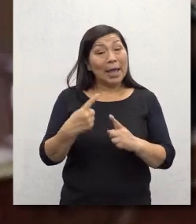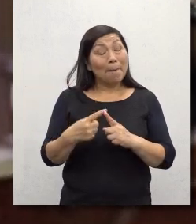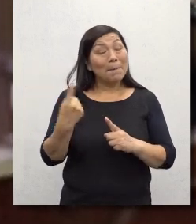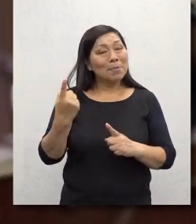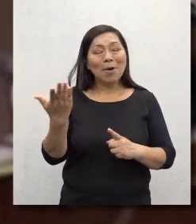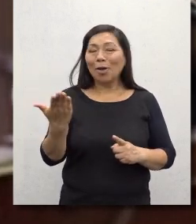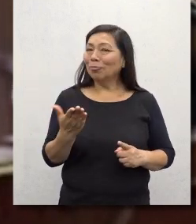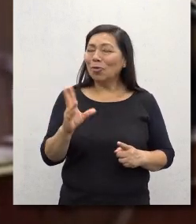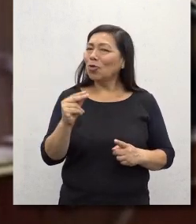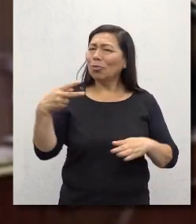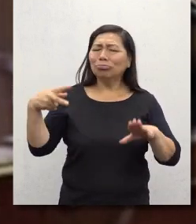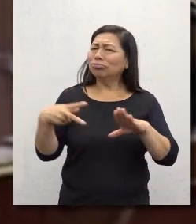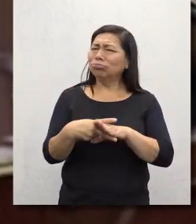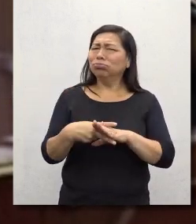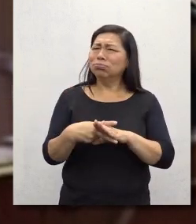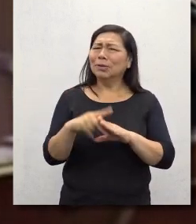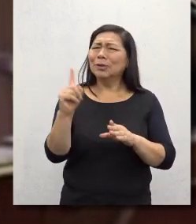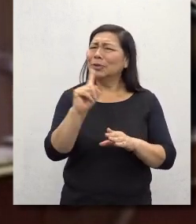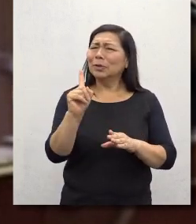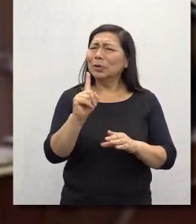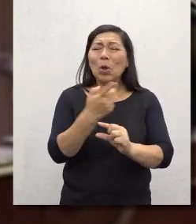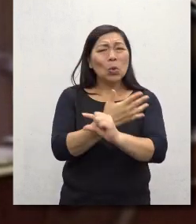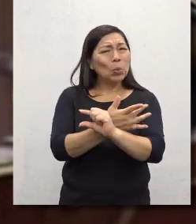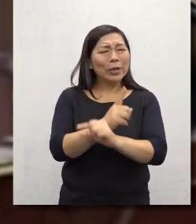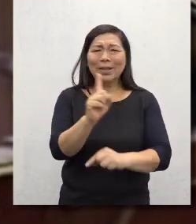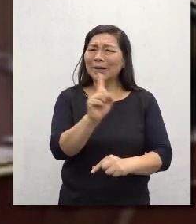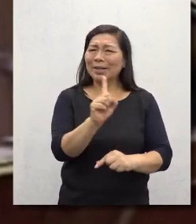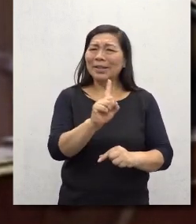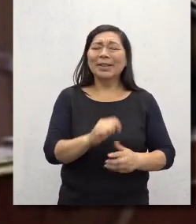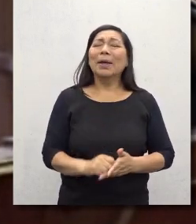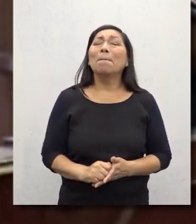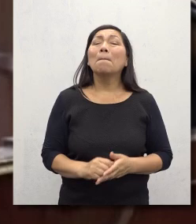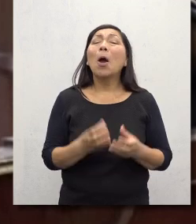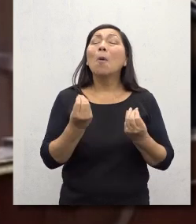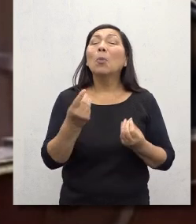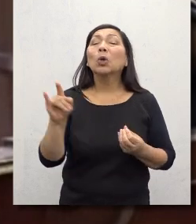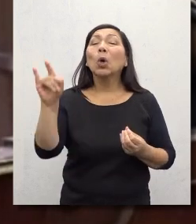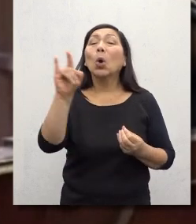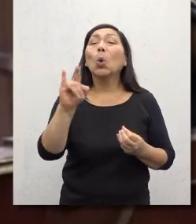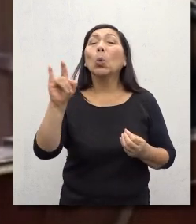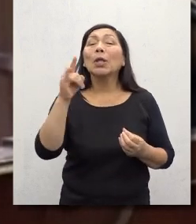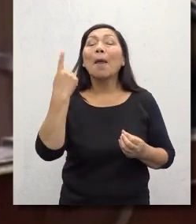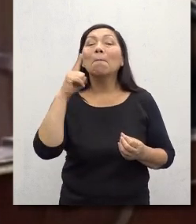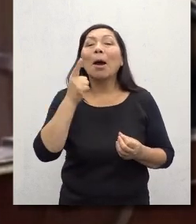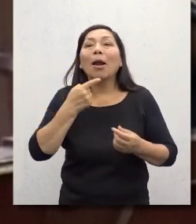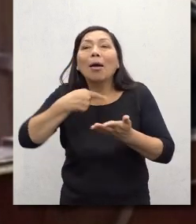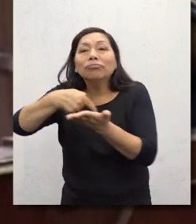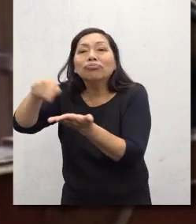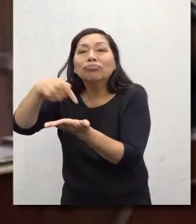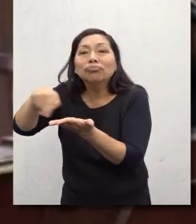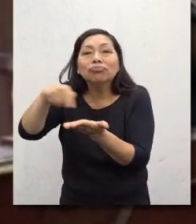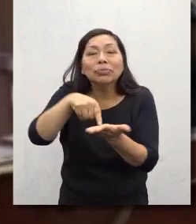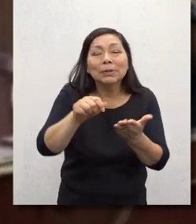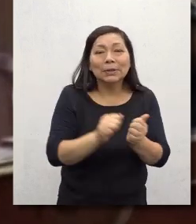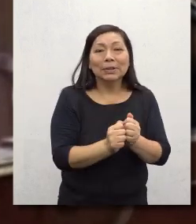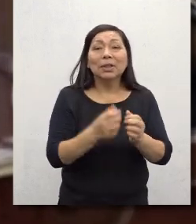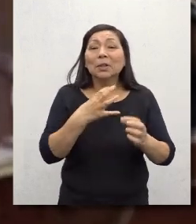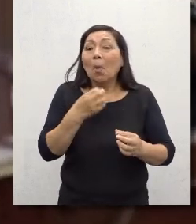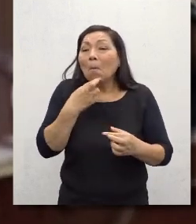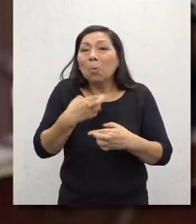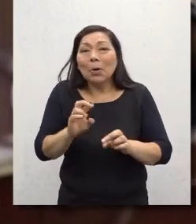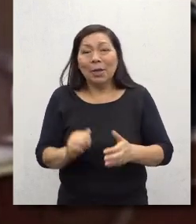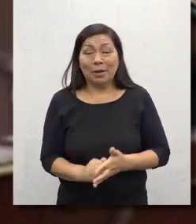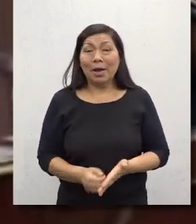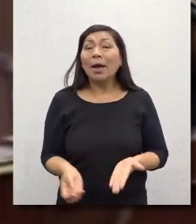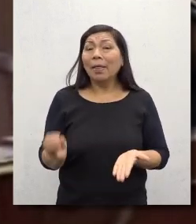premier, no debía bloquearle el acceso a su cuenta personal de Twitter, pues la utilizaba para transmitir información de interés